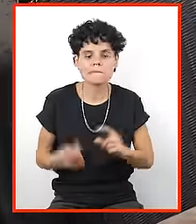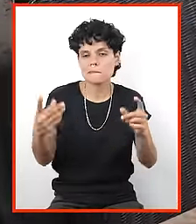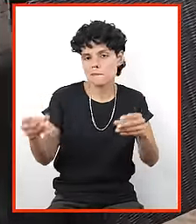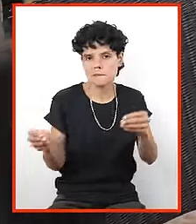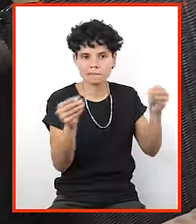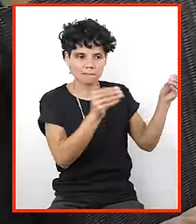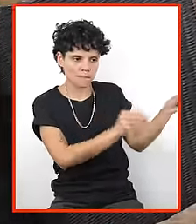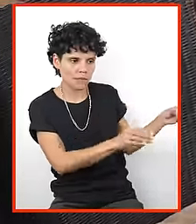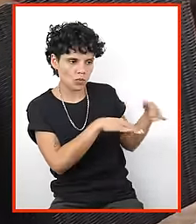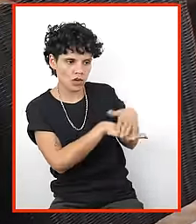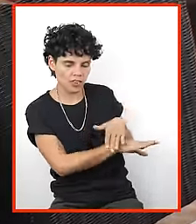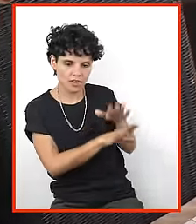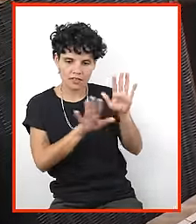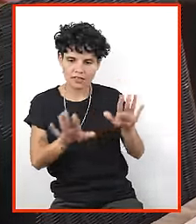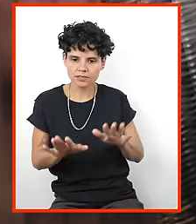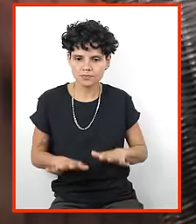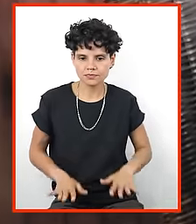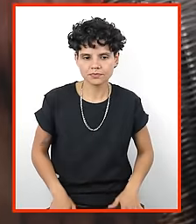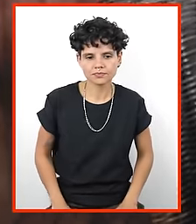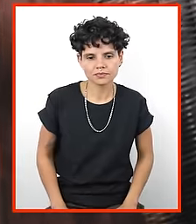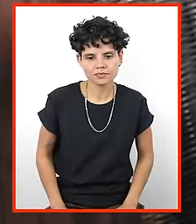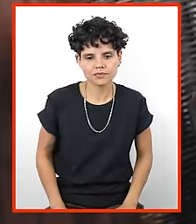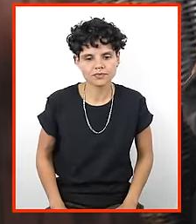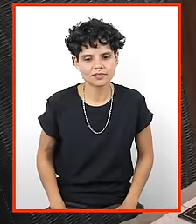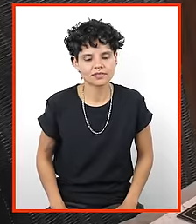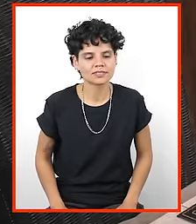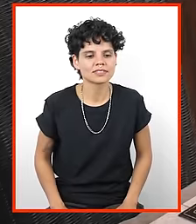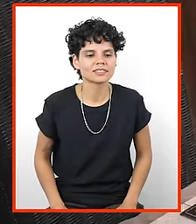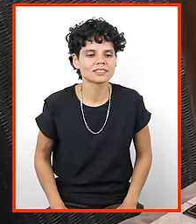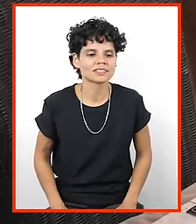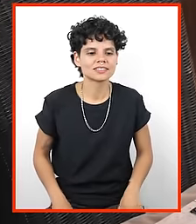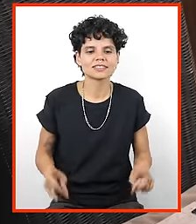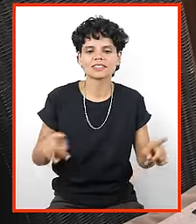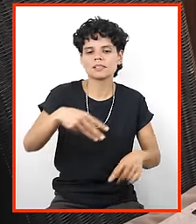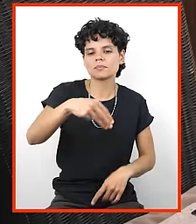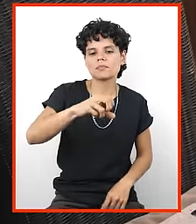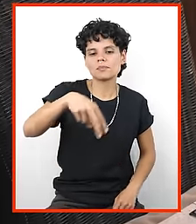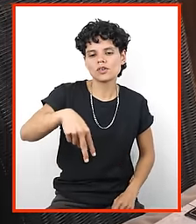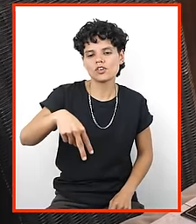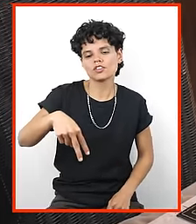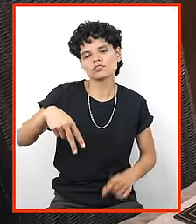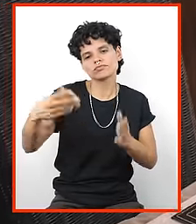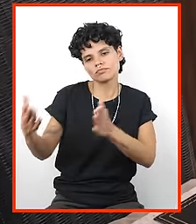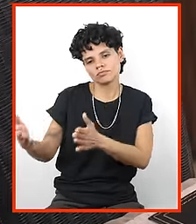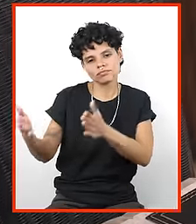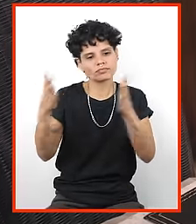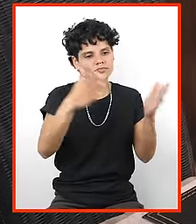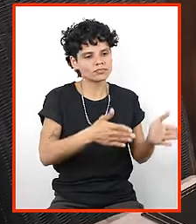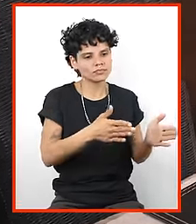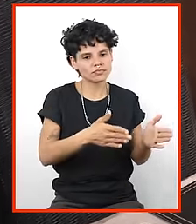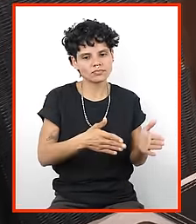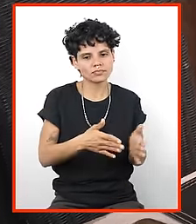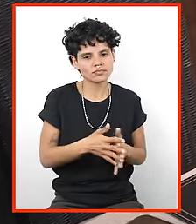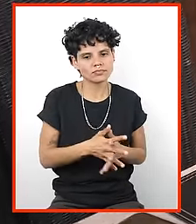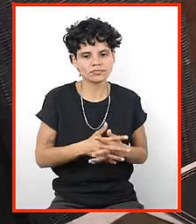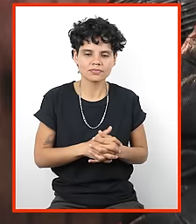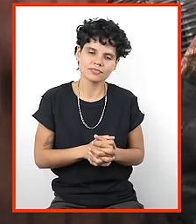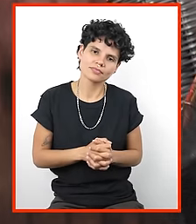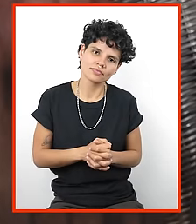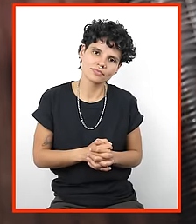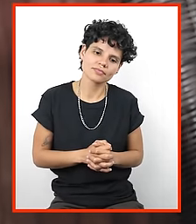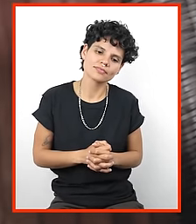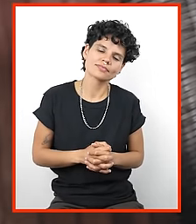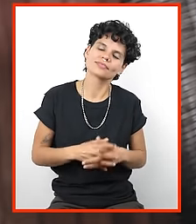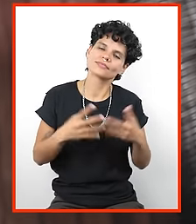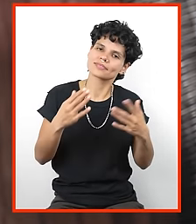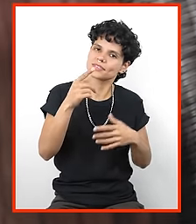Momentáneamente. Mira, wow. Mira la pintacha que tira. Al lado de Mon Laferte, mira. Mira. Pronta exposición de Denise.